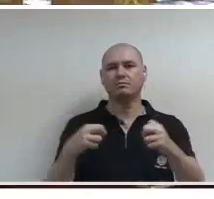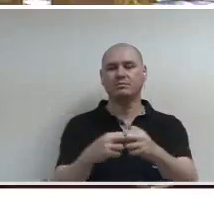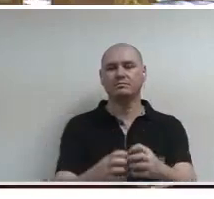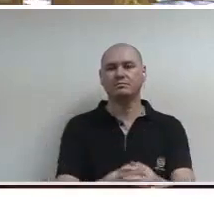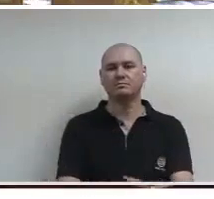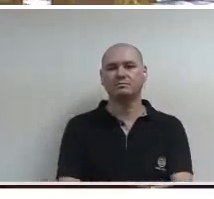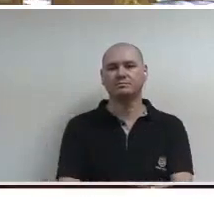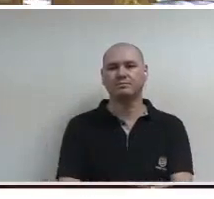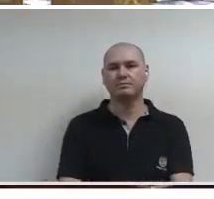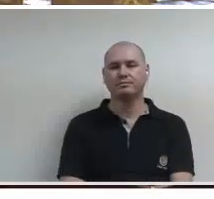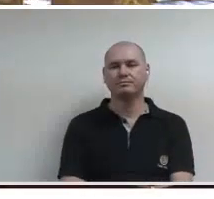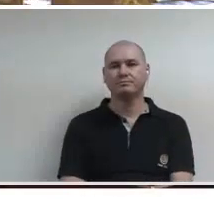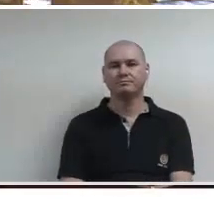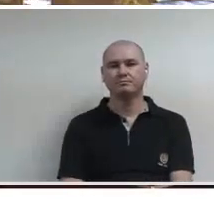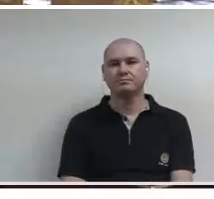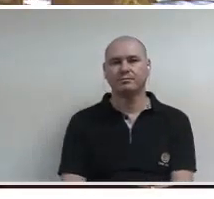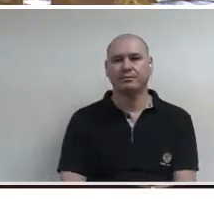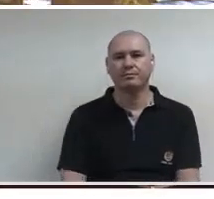Gracias, presidente.